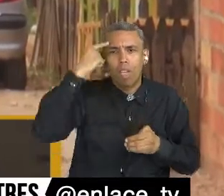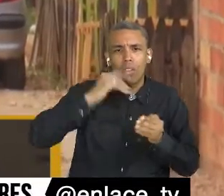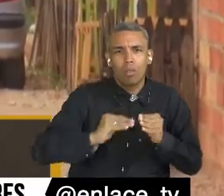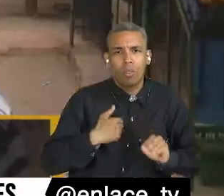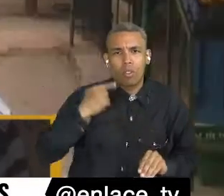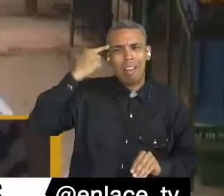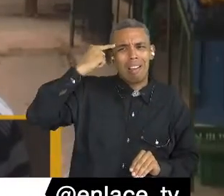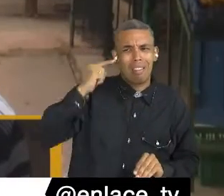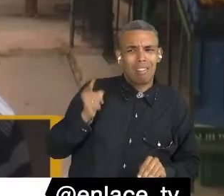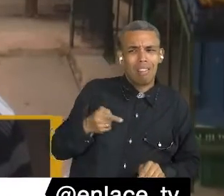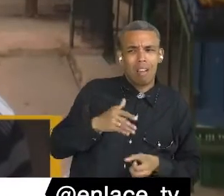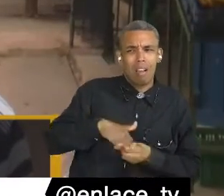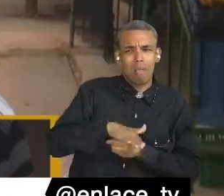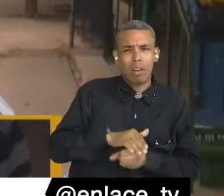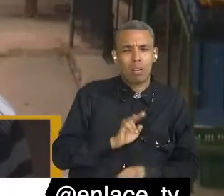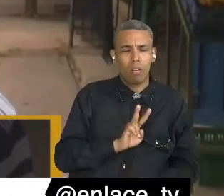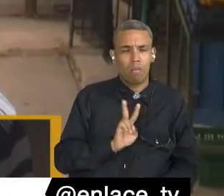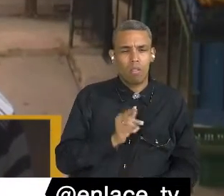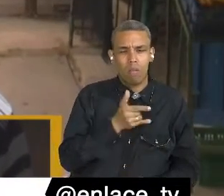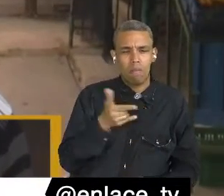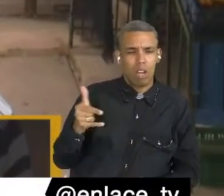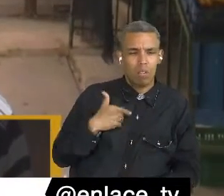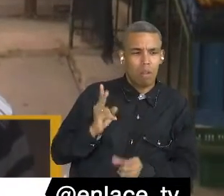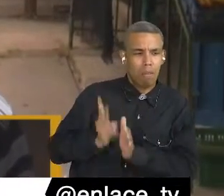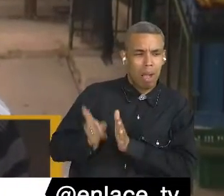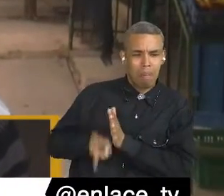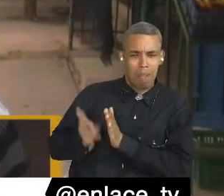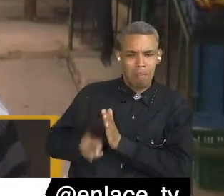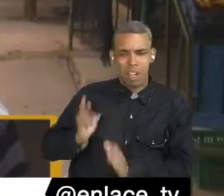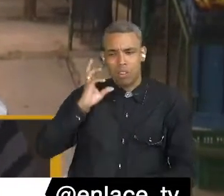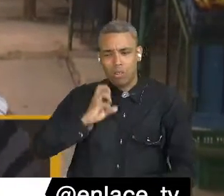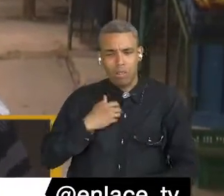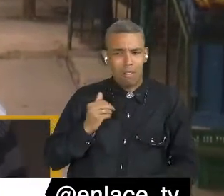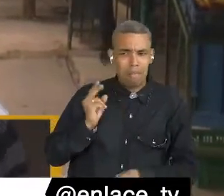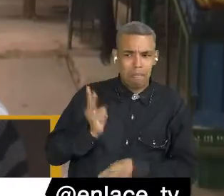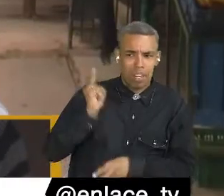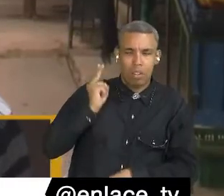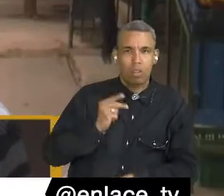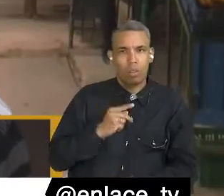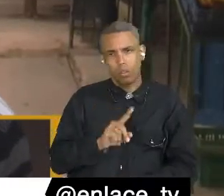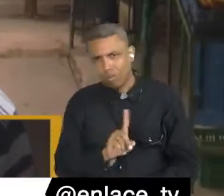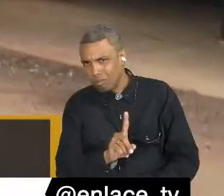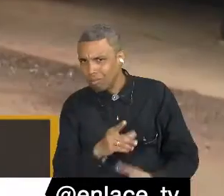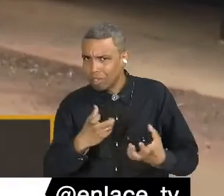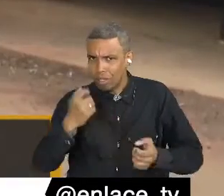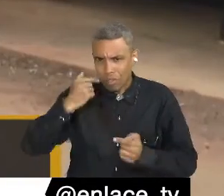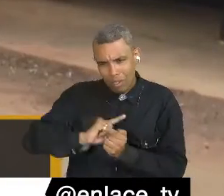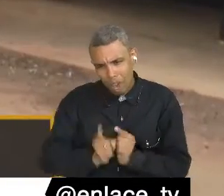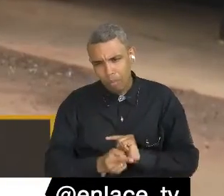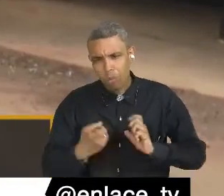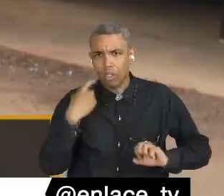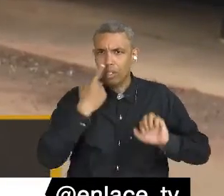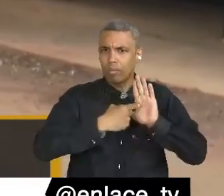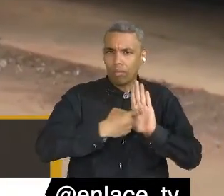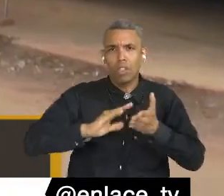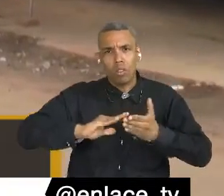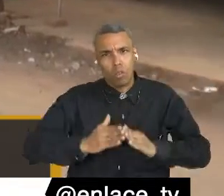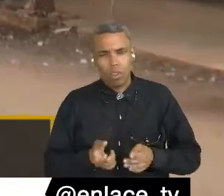violencia. Esta es la cara alegre, la cara verdaderamente del 22 de marzo, con gente pujante, con gente berraca, que